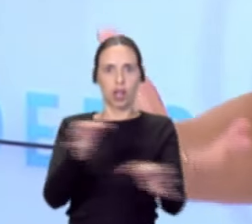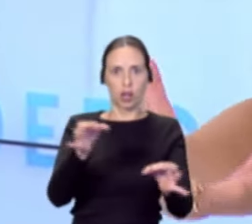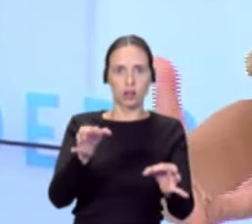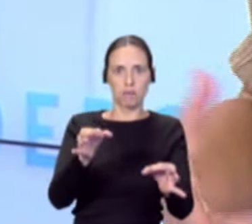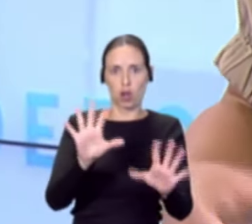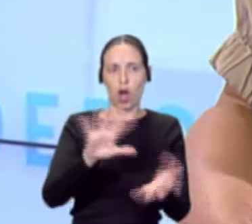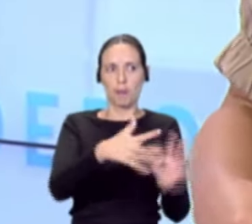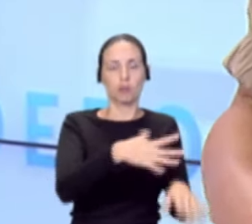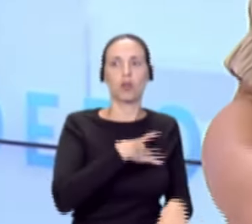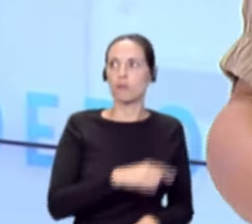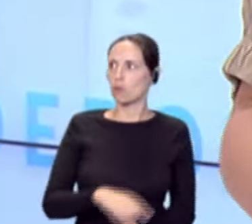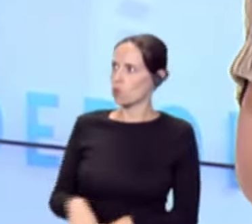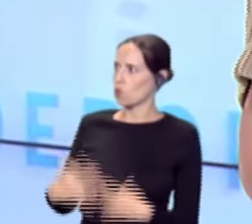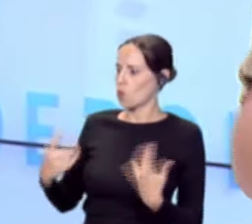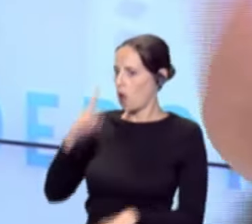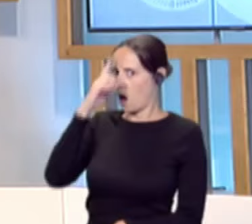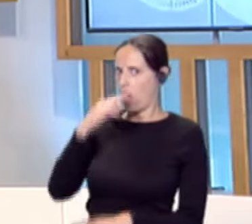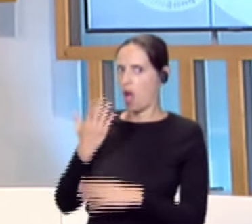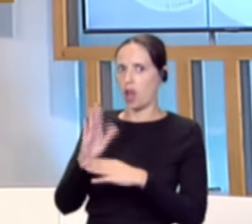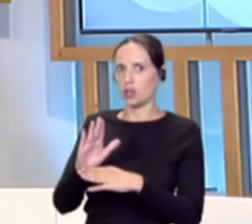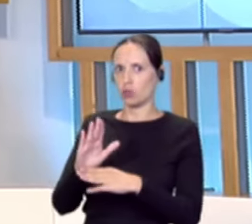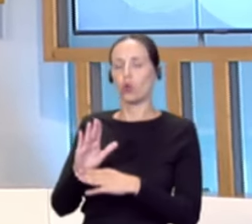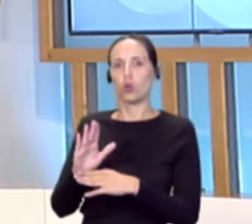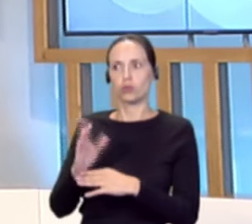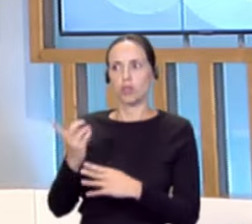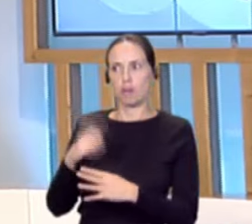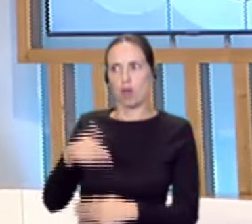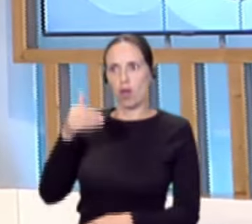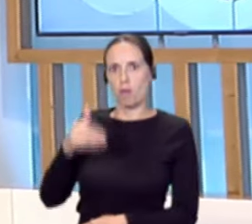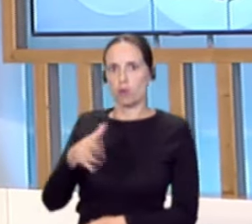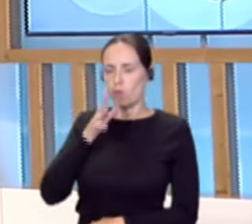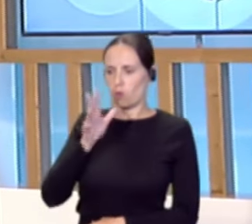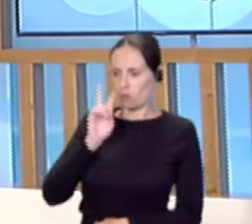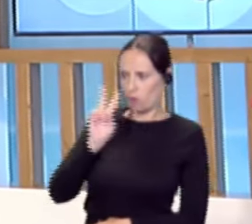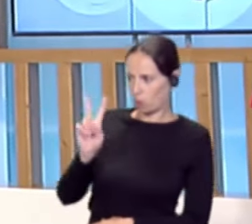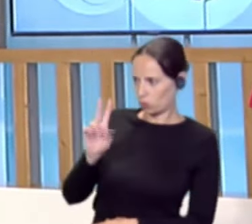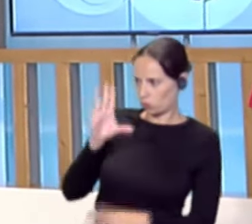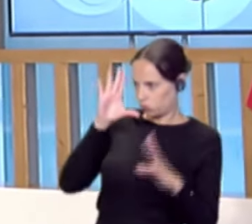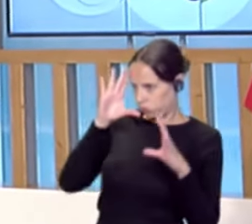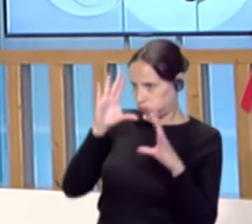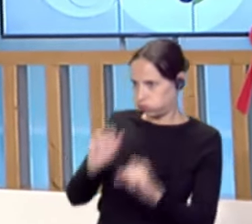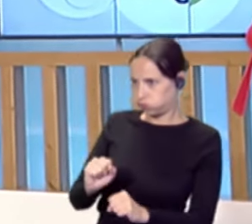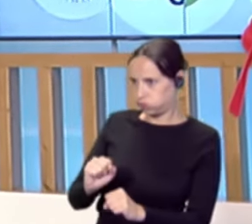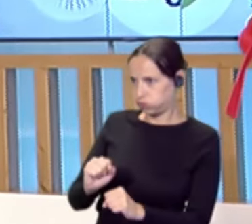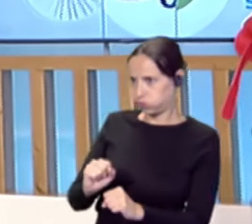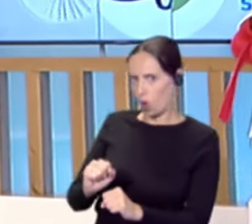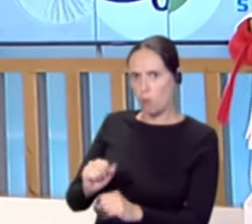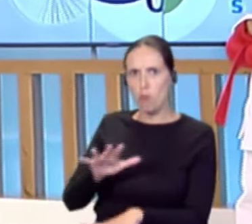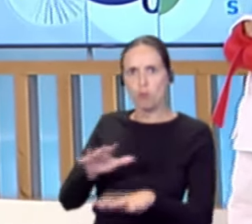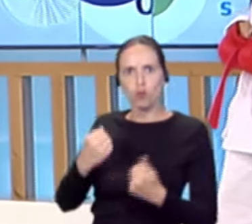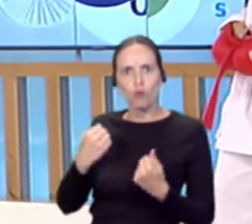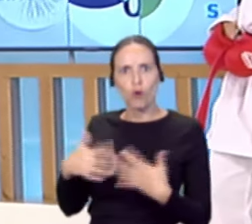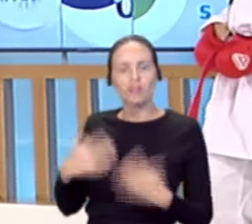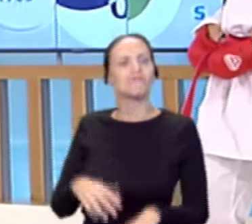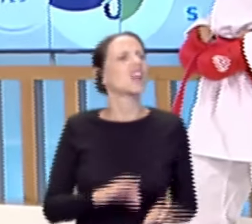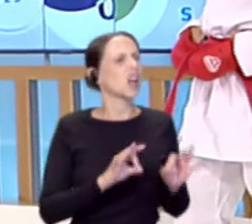¿verdad? También no, por supuesto. Del deportista en este caso, sí. lo vemos concentrado y... Eso es. Con movimientos fuertes. Eso